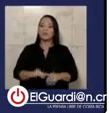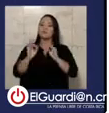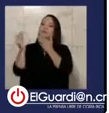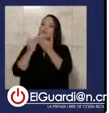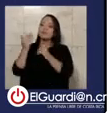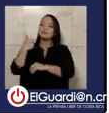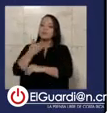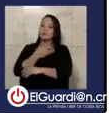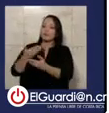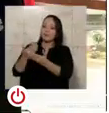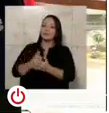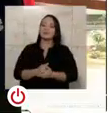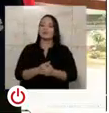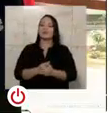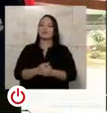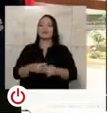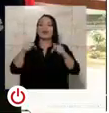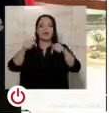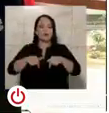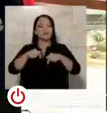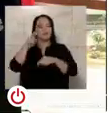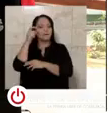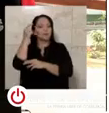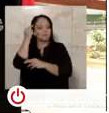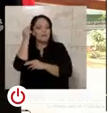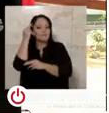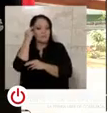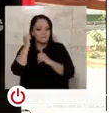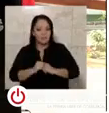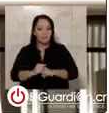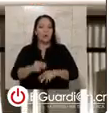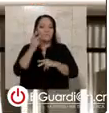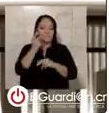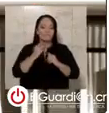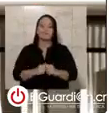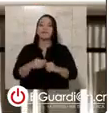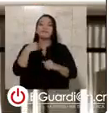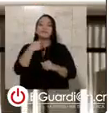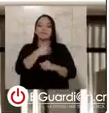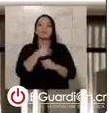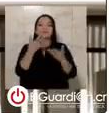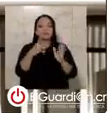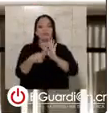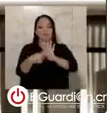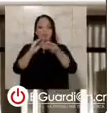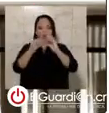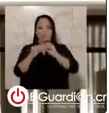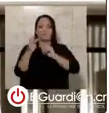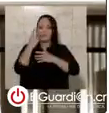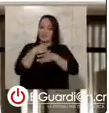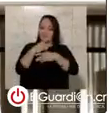ministro. Aquí hay que hacer algunas reflexiones. Vea, el ministro dio los números. Y vean